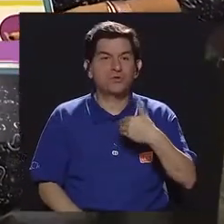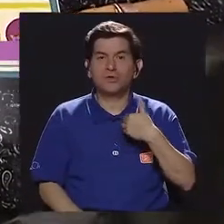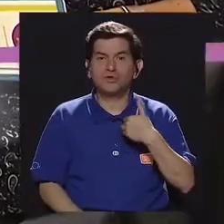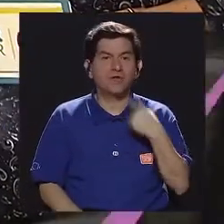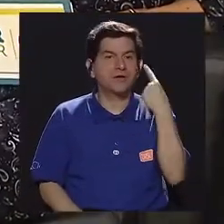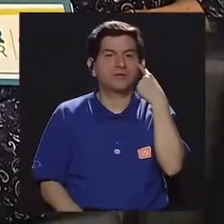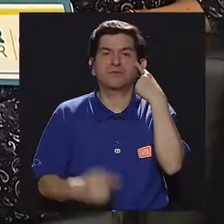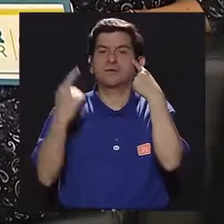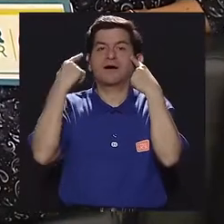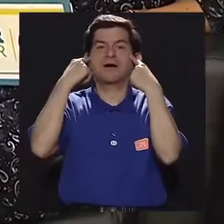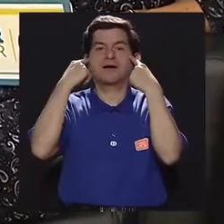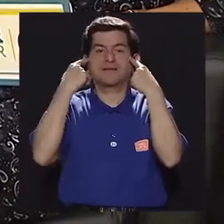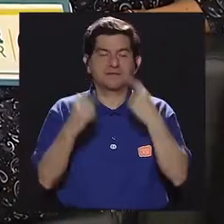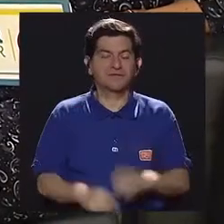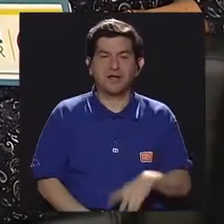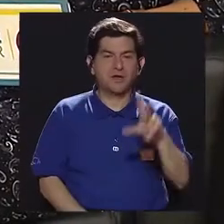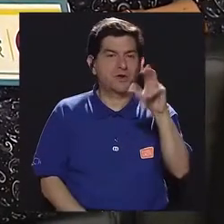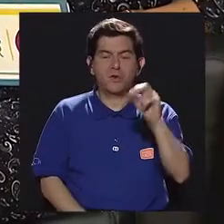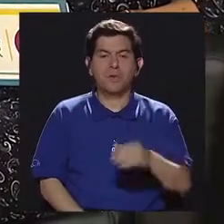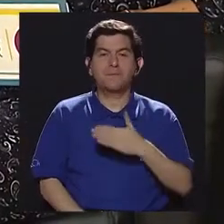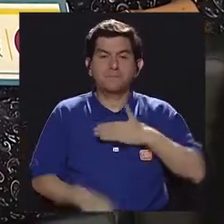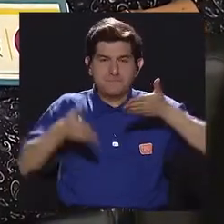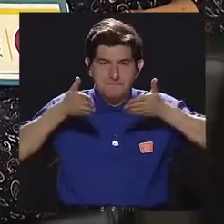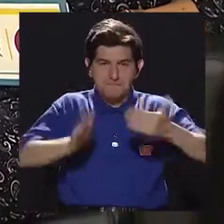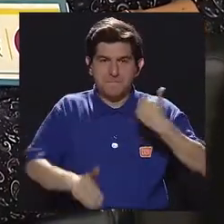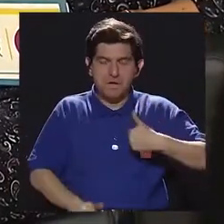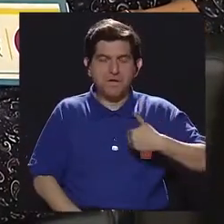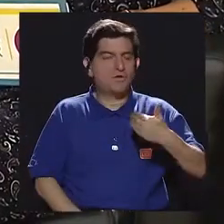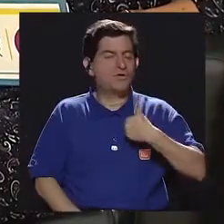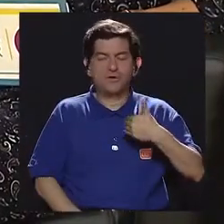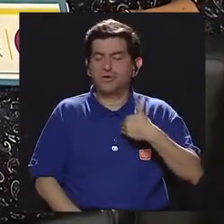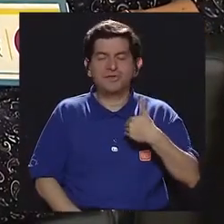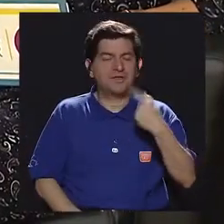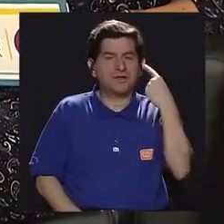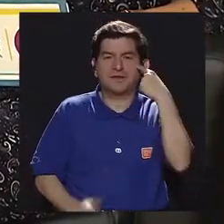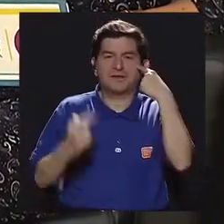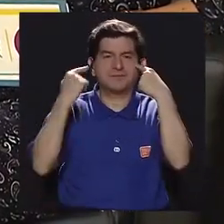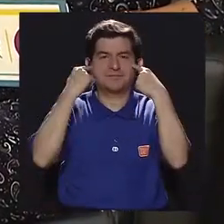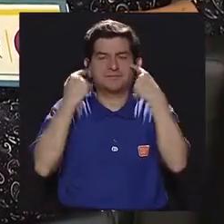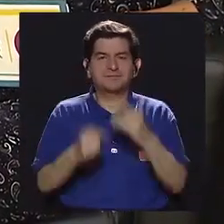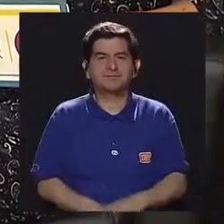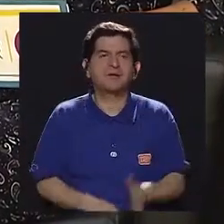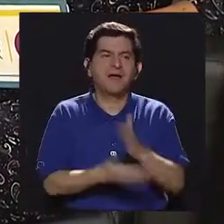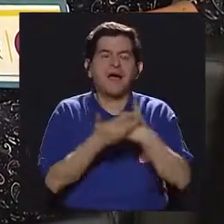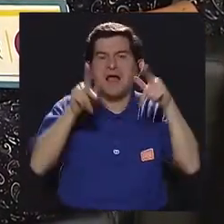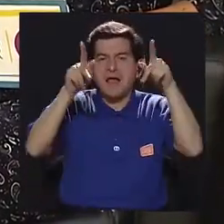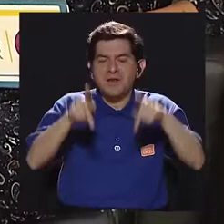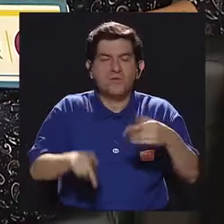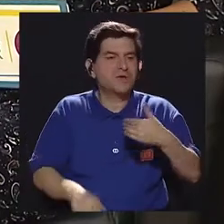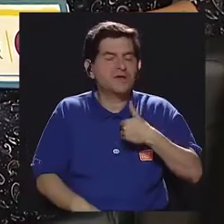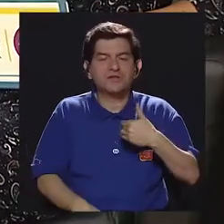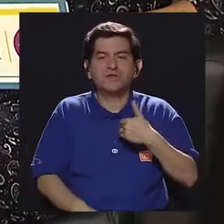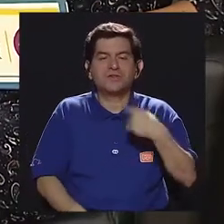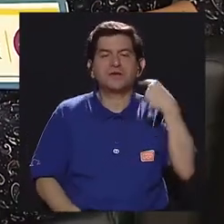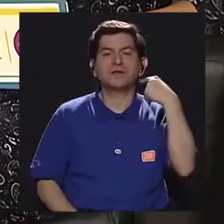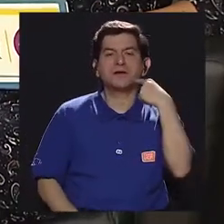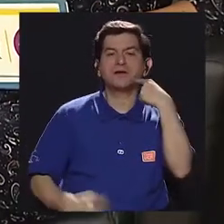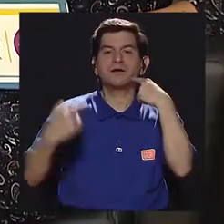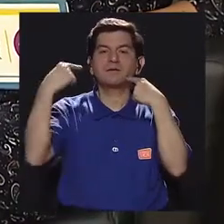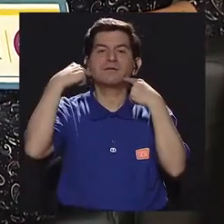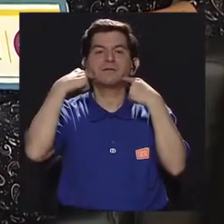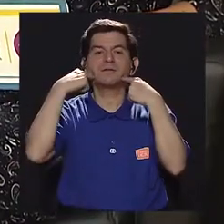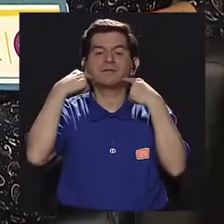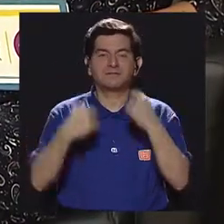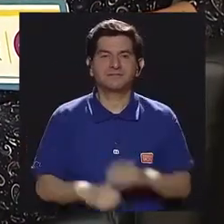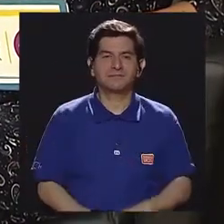tengo los superiores. No me salieron. Mi hijo no tiene los superiores. Entonces, hay algunas personas que no tienen los